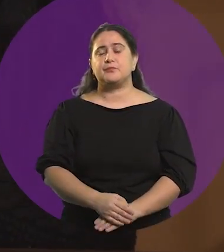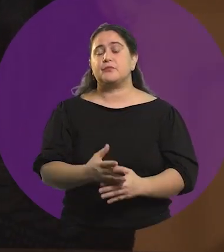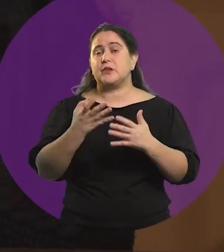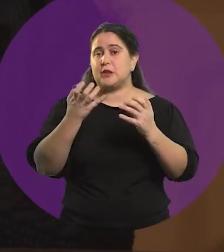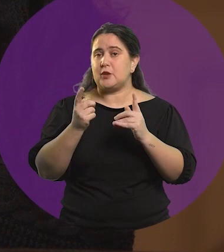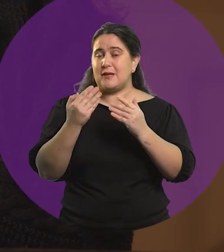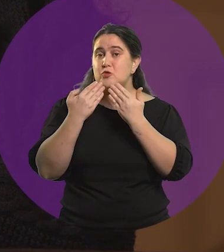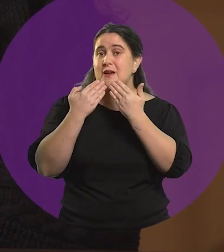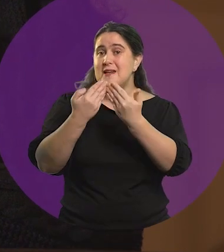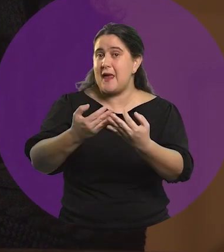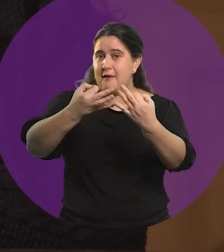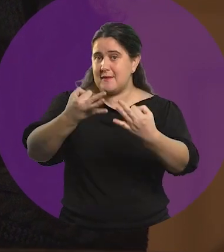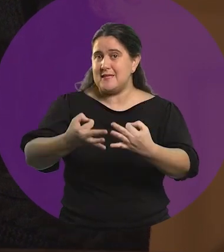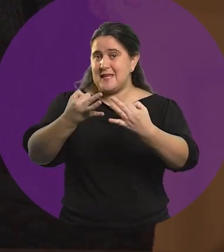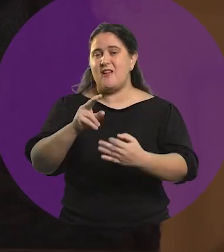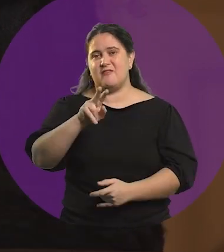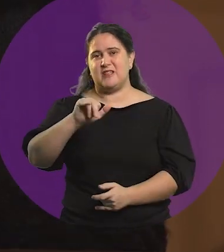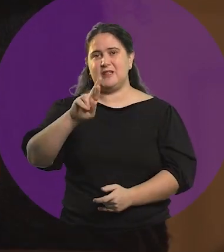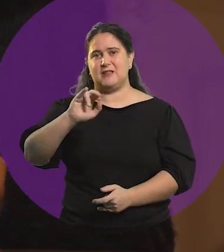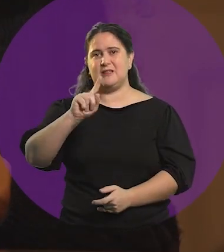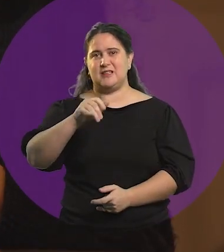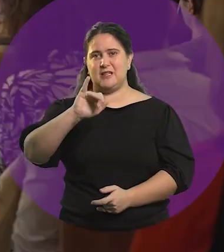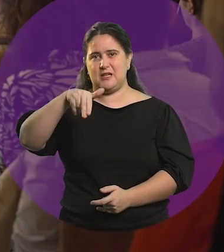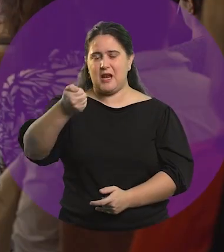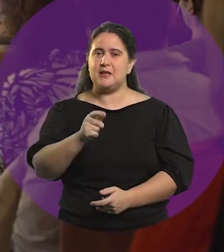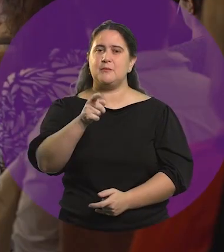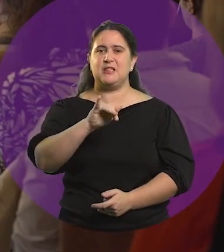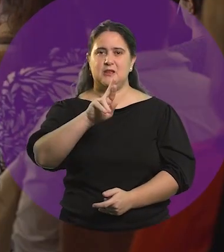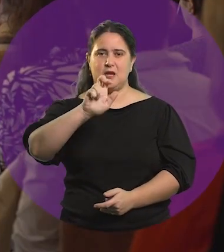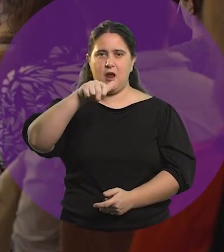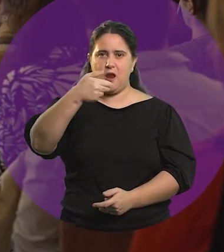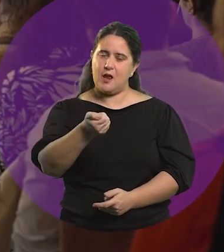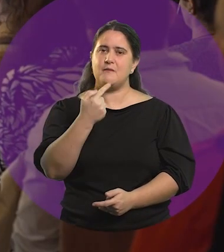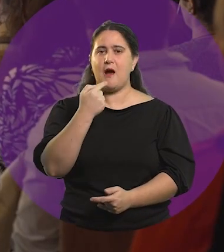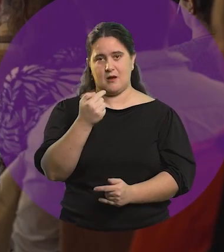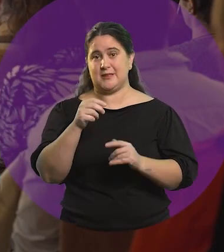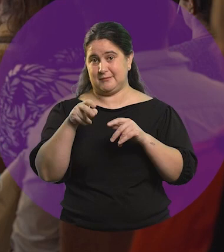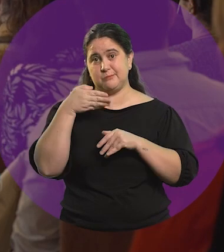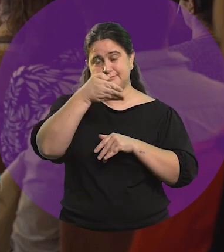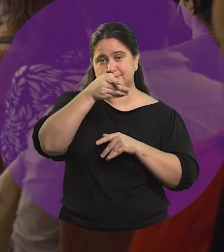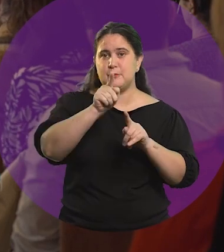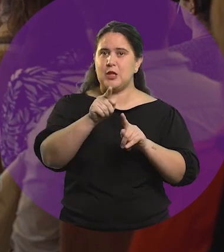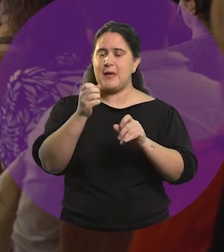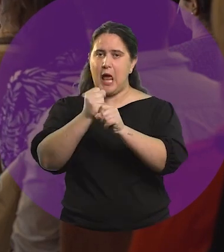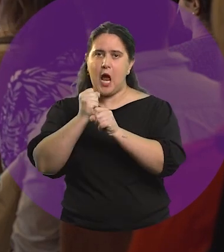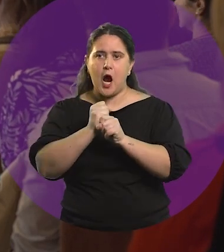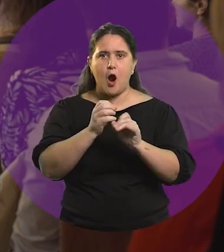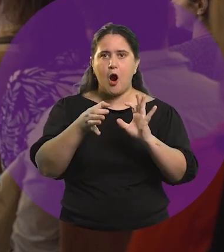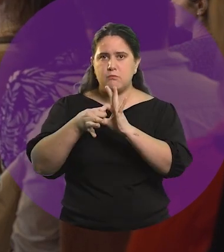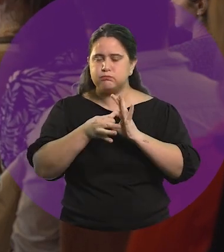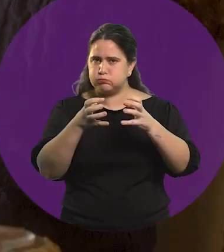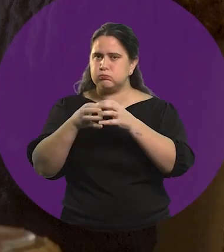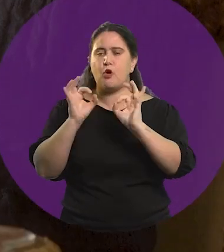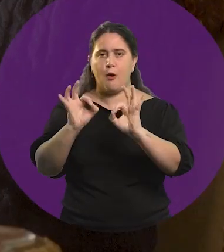Quiero, agradecer especialmente a Virginia e Irene que van a estar acá participando, pero también a todo el equipo, de muchos de los integrantes del equipo que están